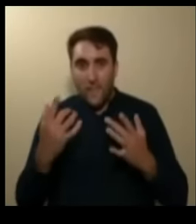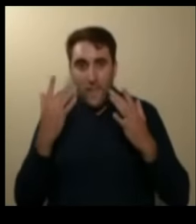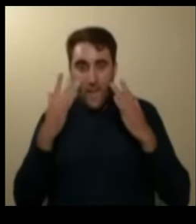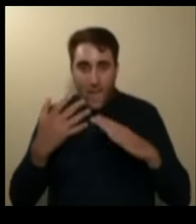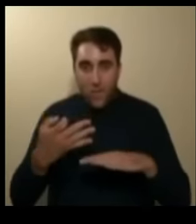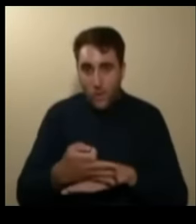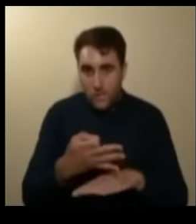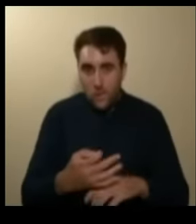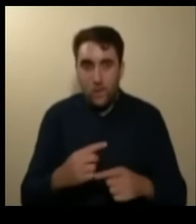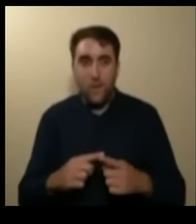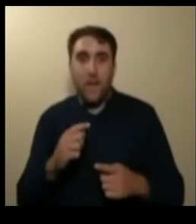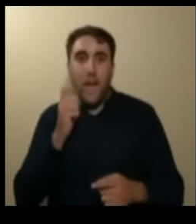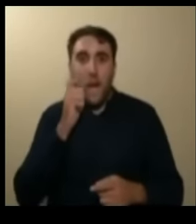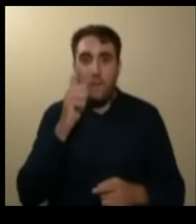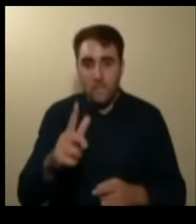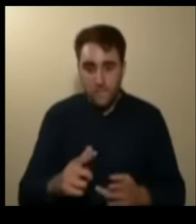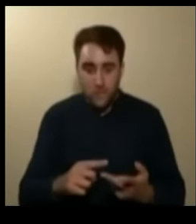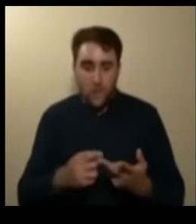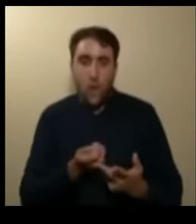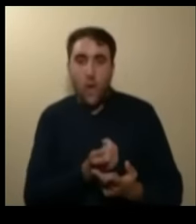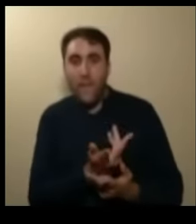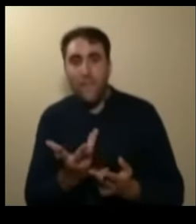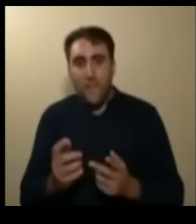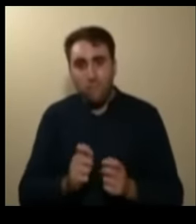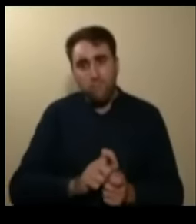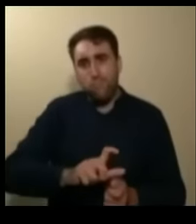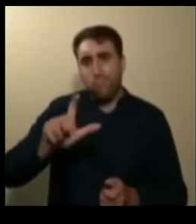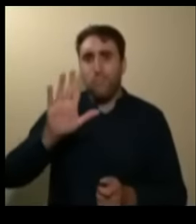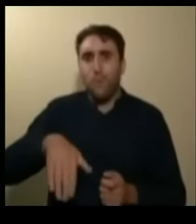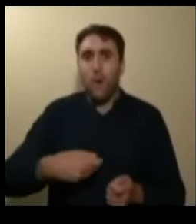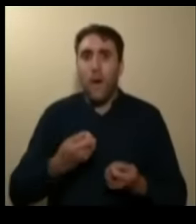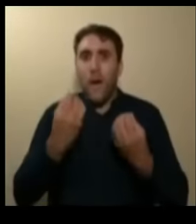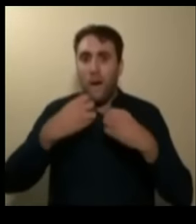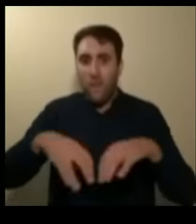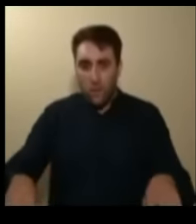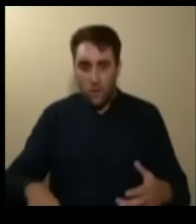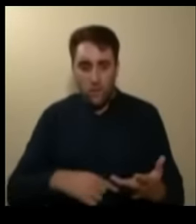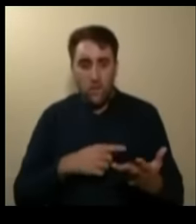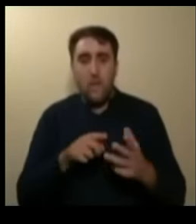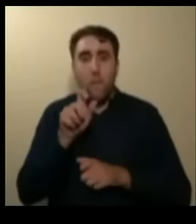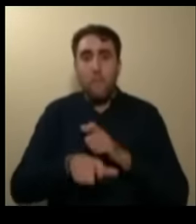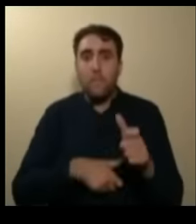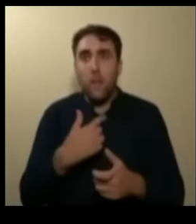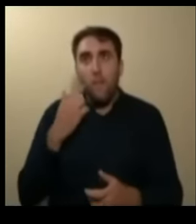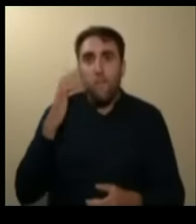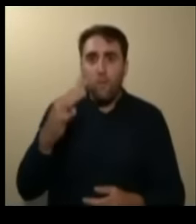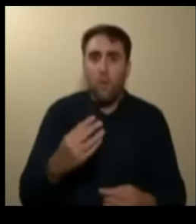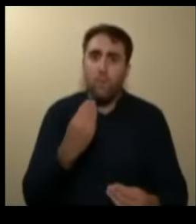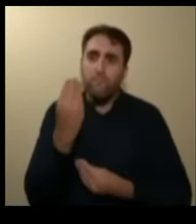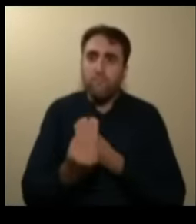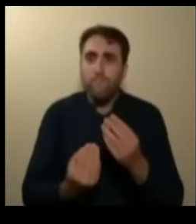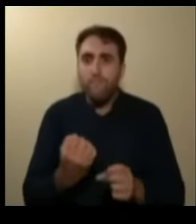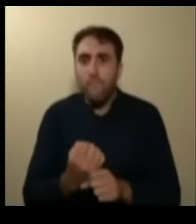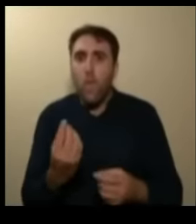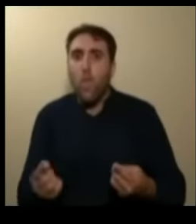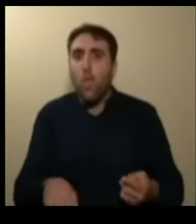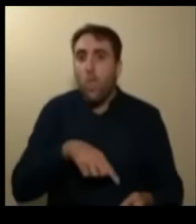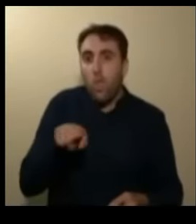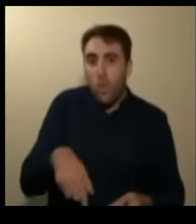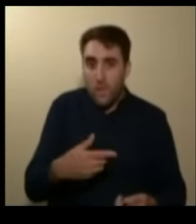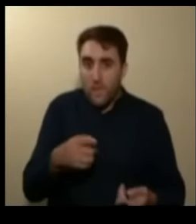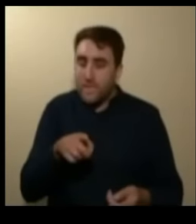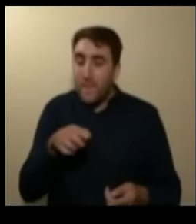capacitación, en cuanto a la deserción, y esencialmente en cuanto al futuro que le espera a nuestros jóvenes. En ese sentido, entonces,